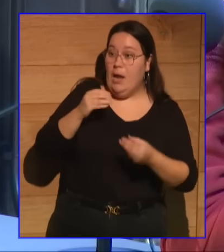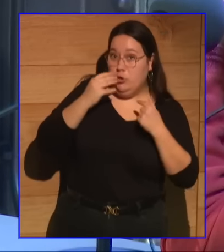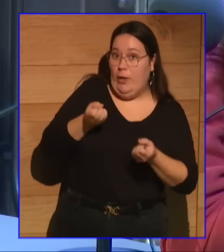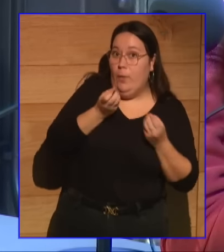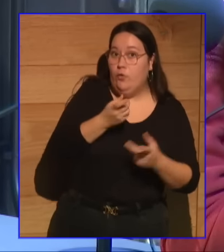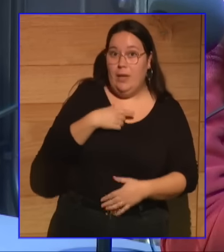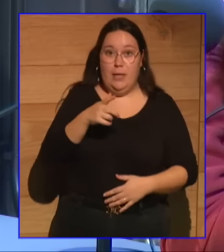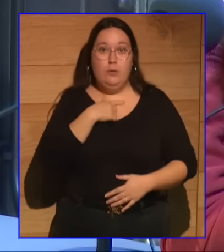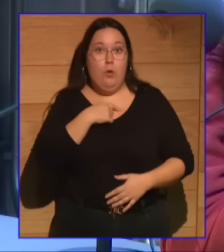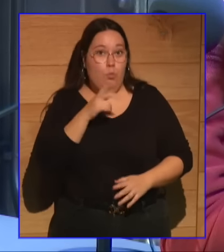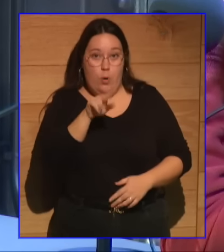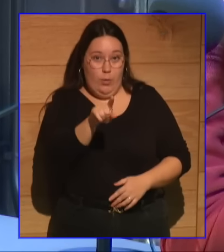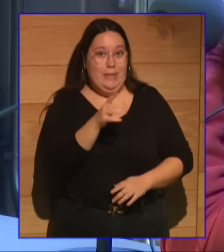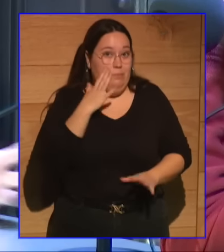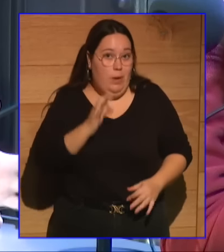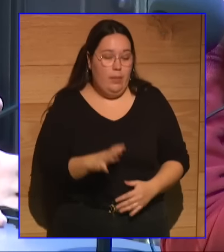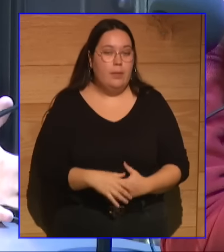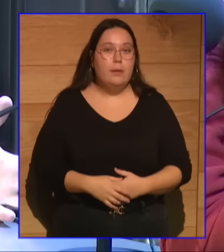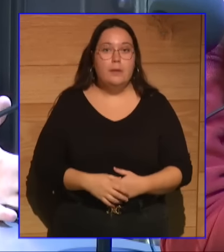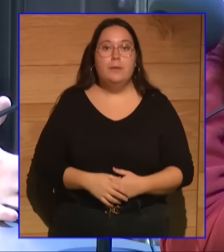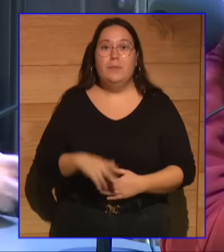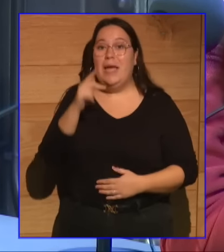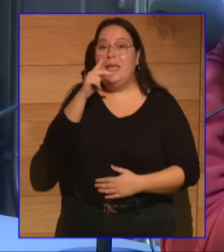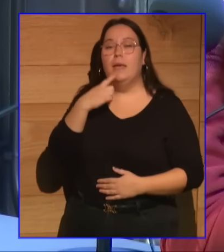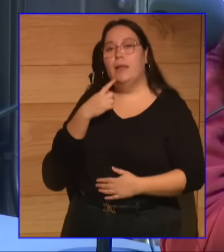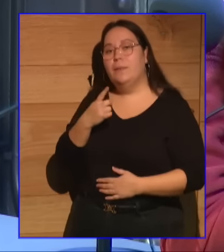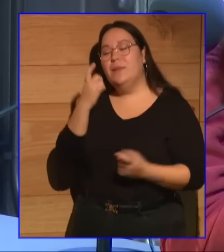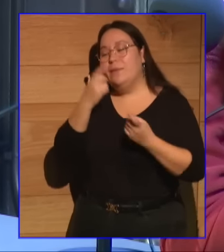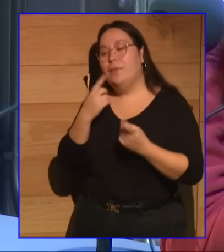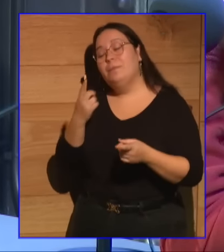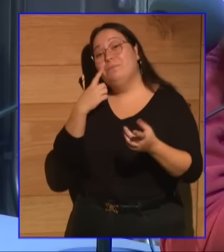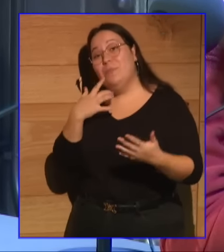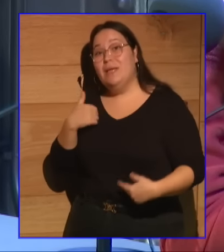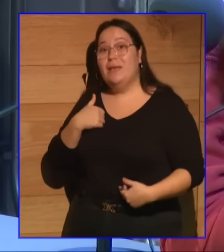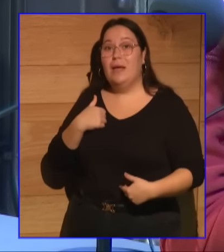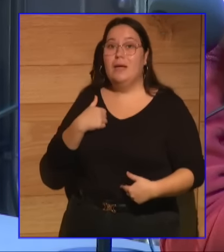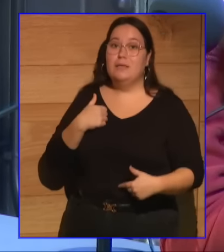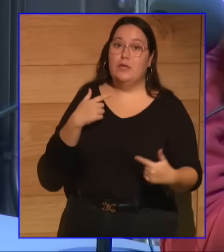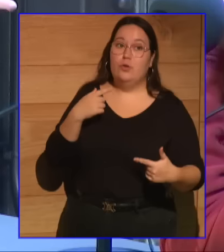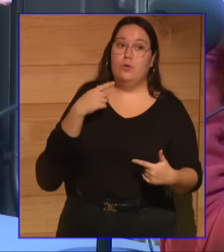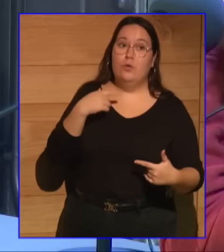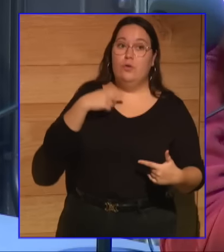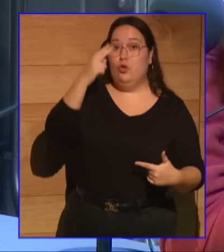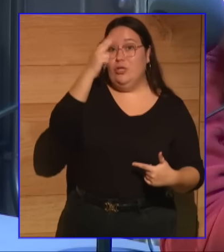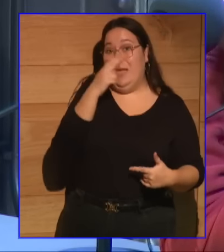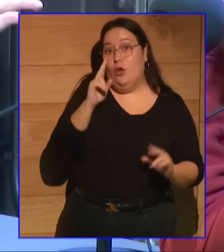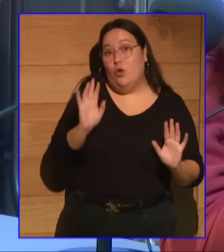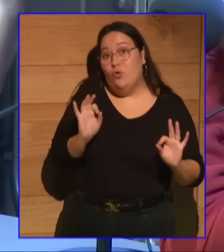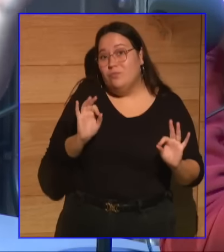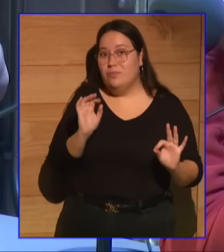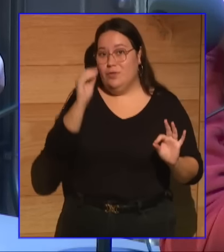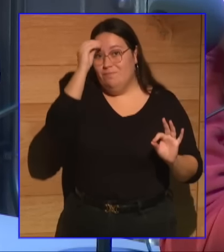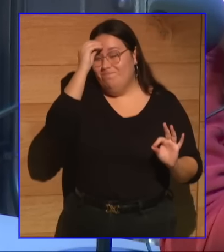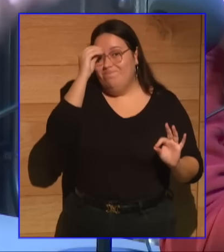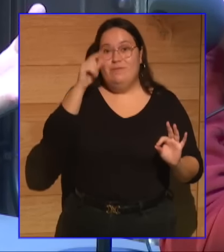historia. Esto no es chiste, esto pasó de verdad. Y Kennedy le intentaba decir, pero mire, es que yo soy goyim, yo soy católico, yo soy cristiano,